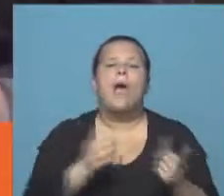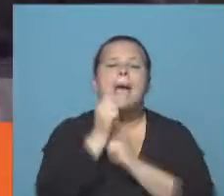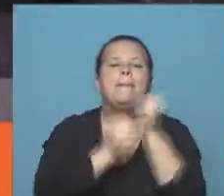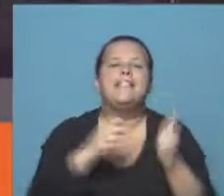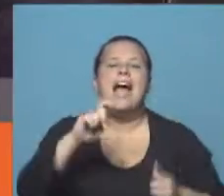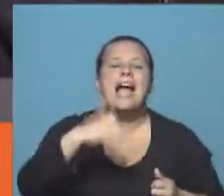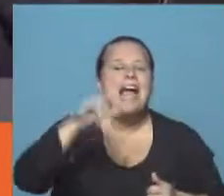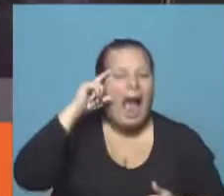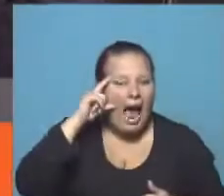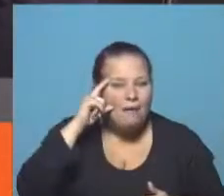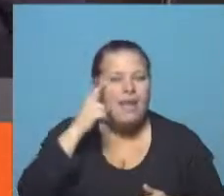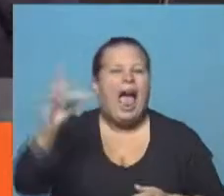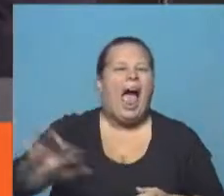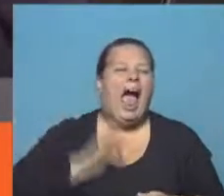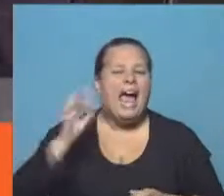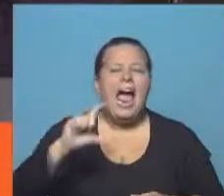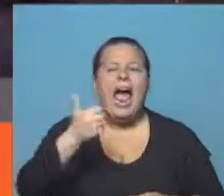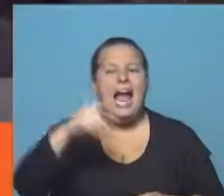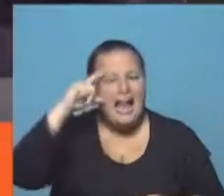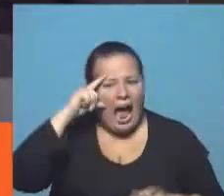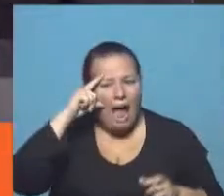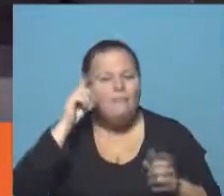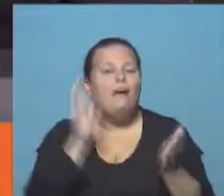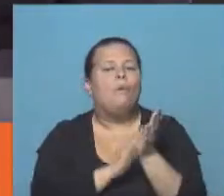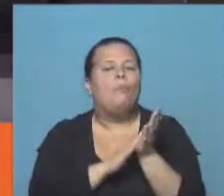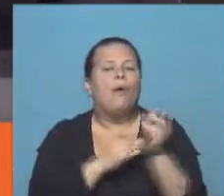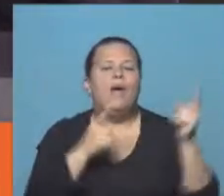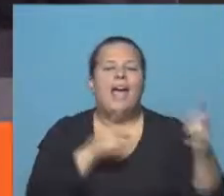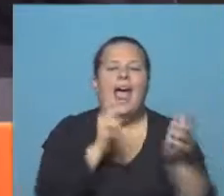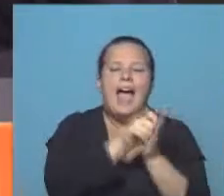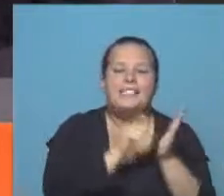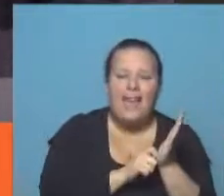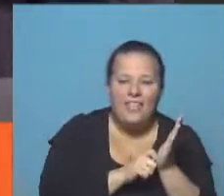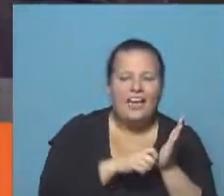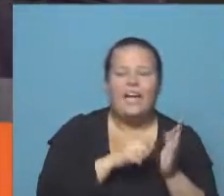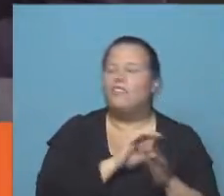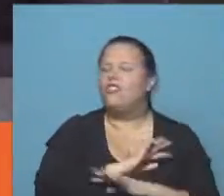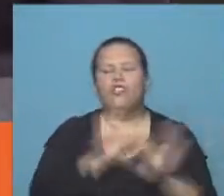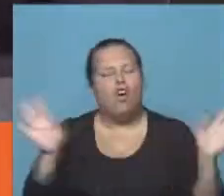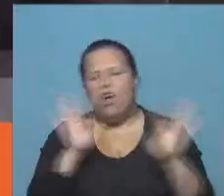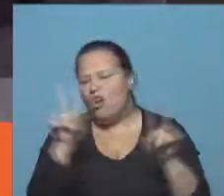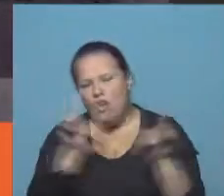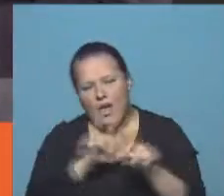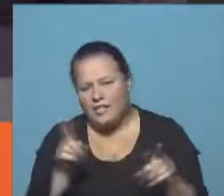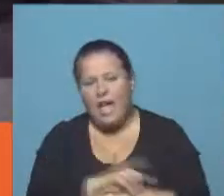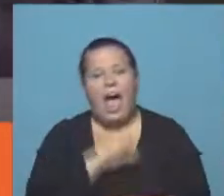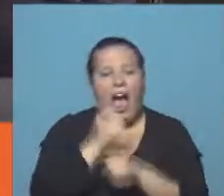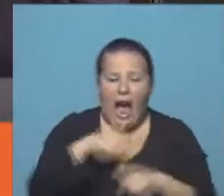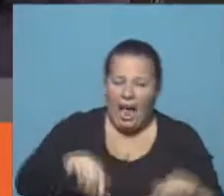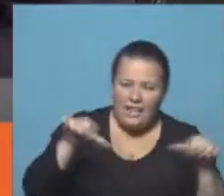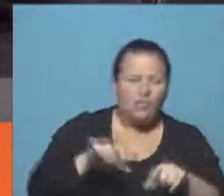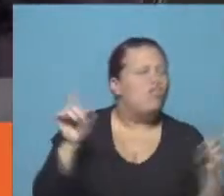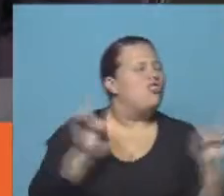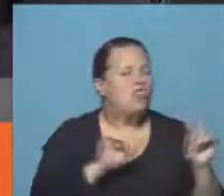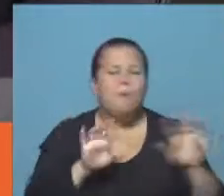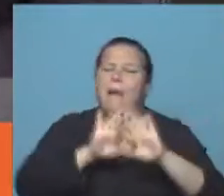de CAME, que se publica hace años. CAME se fundamenta Se en las venía estadísticas publicando del INDEC. variaciones Eso no es positivas hasta el así. año pasado y ahora son Pero eso negativas. no es